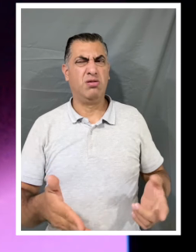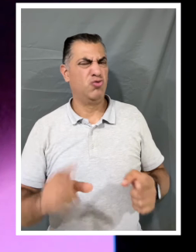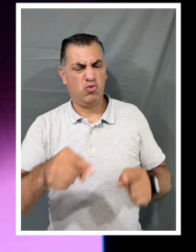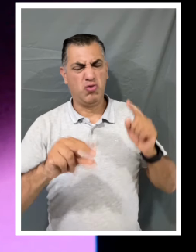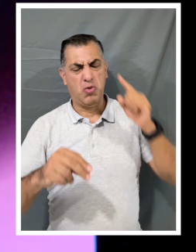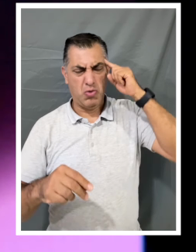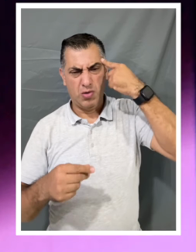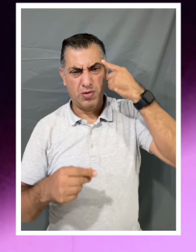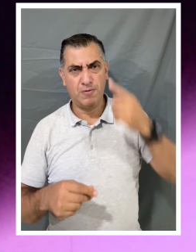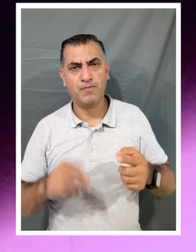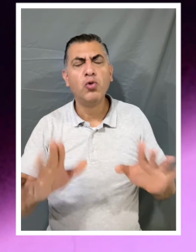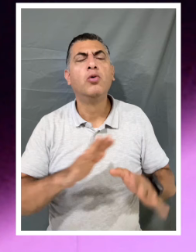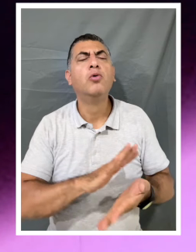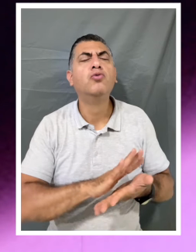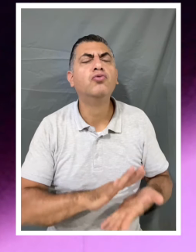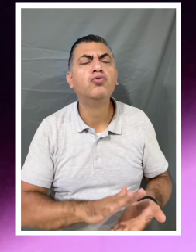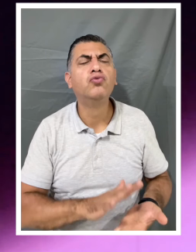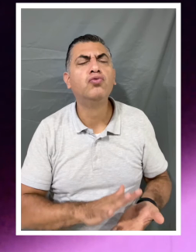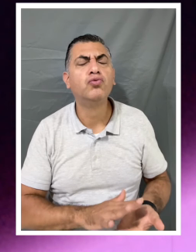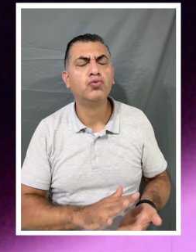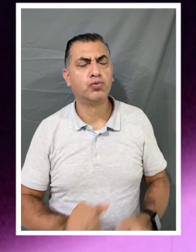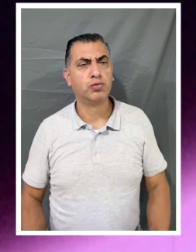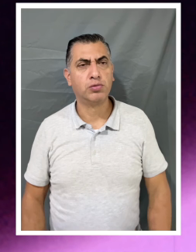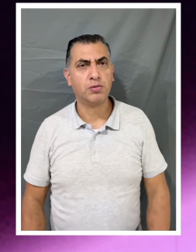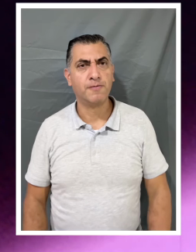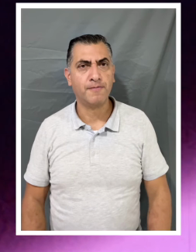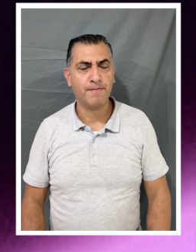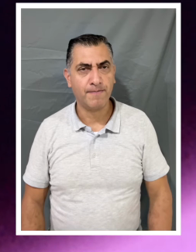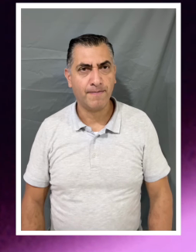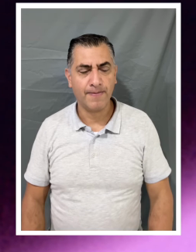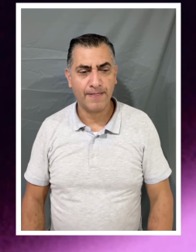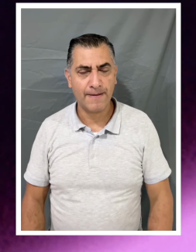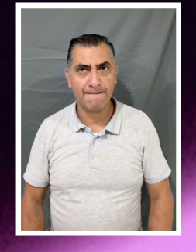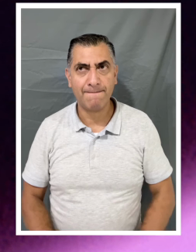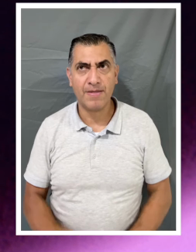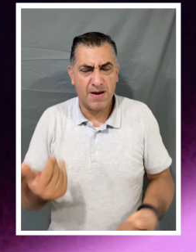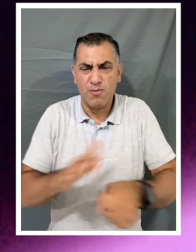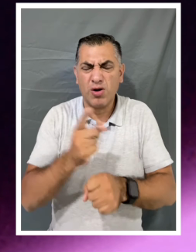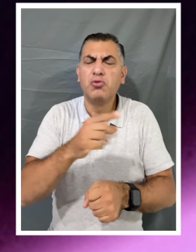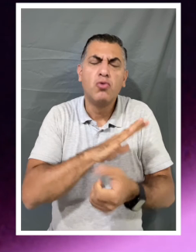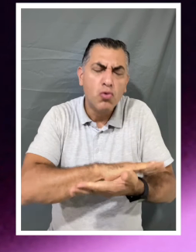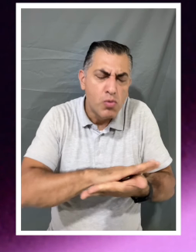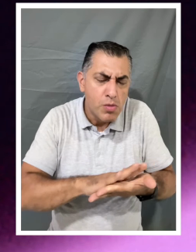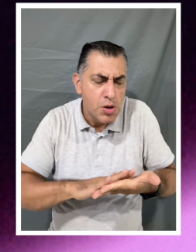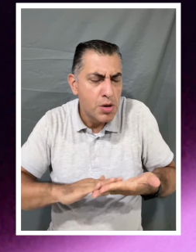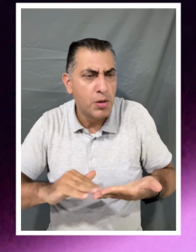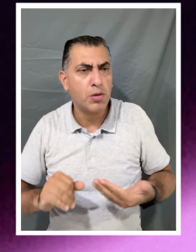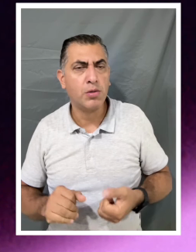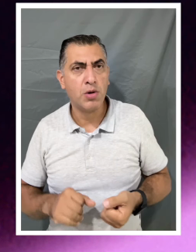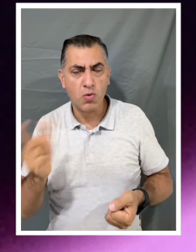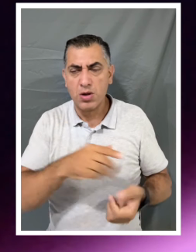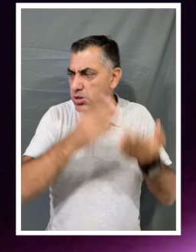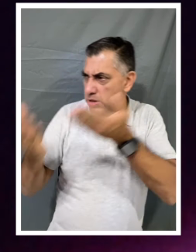saludan eres humilde y mira ni te afecta si te saludan o o no te saludan porque eres humilde